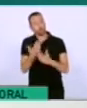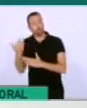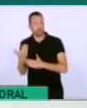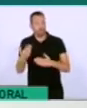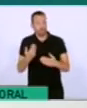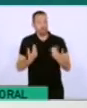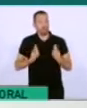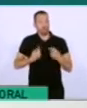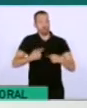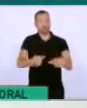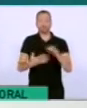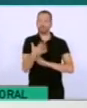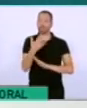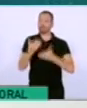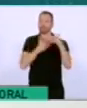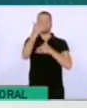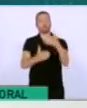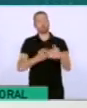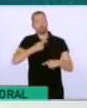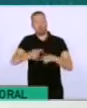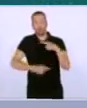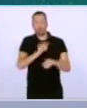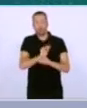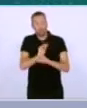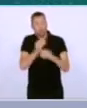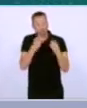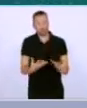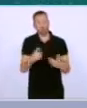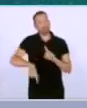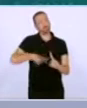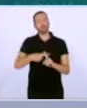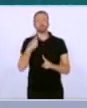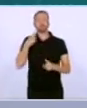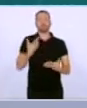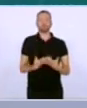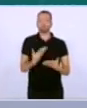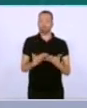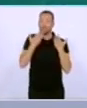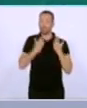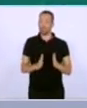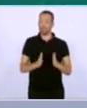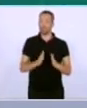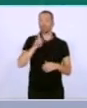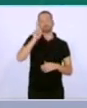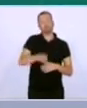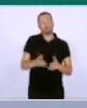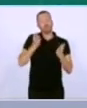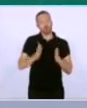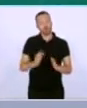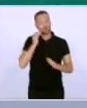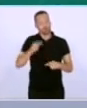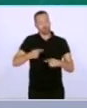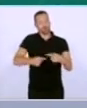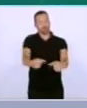sacar adelante su familia y poder garantizar para sus hijos y para los hijos de sus hijos un mañana mejor bueno